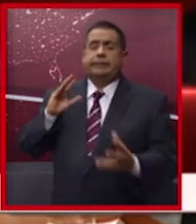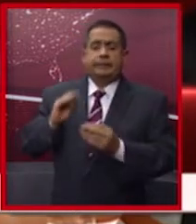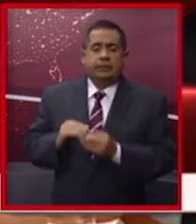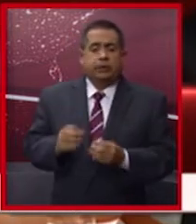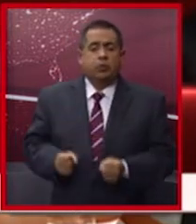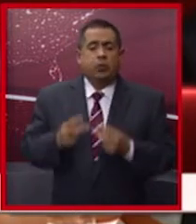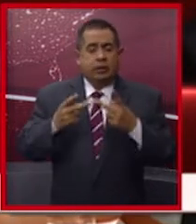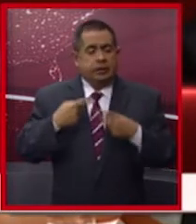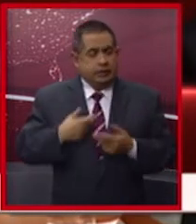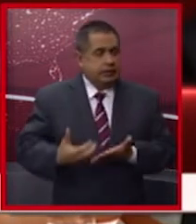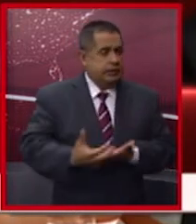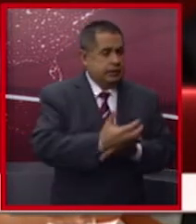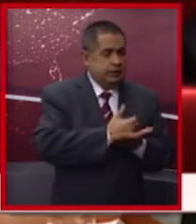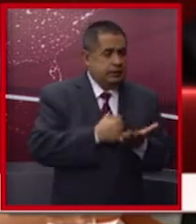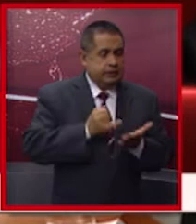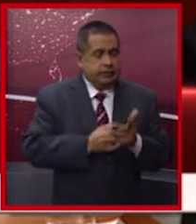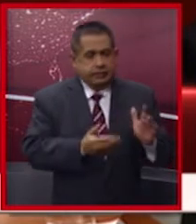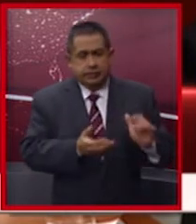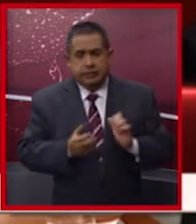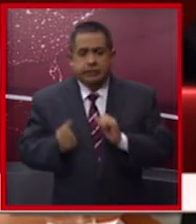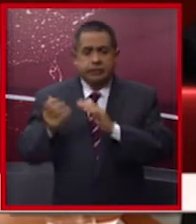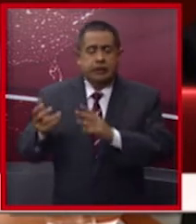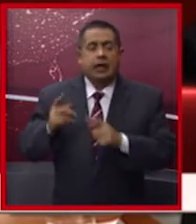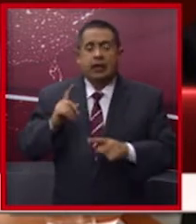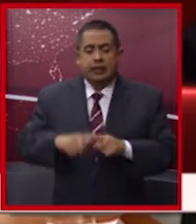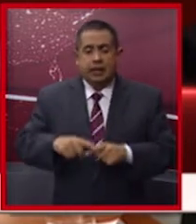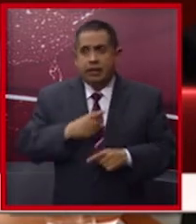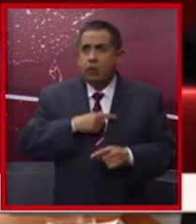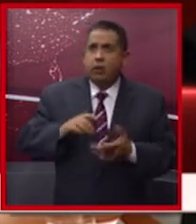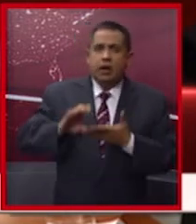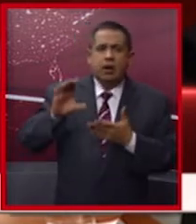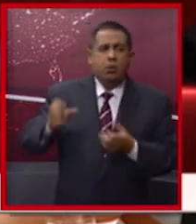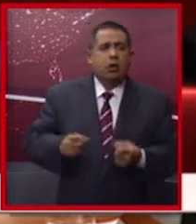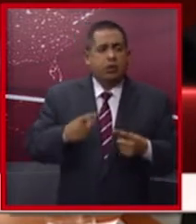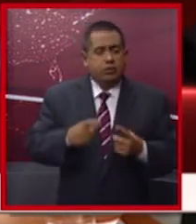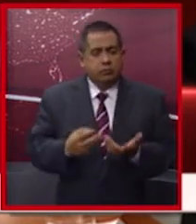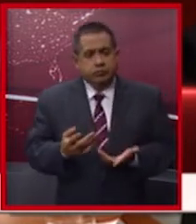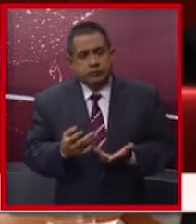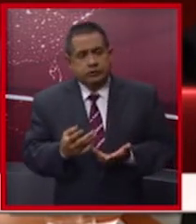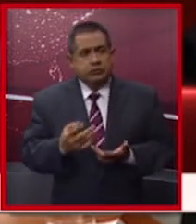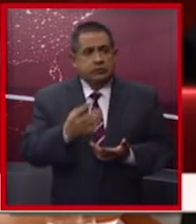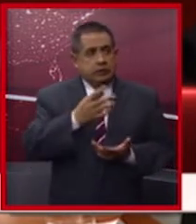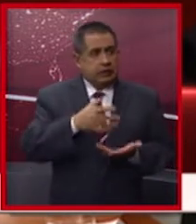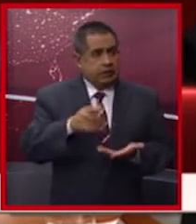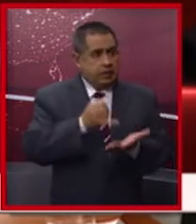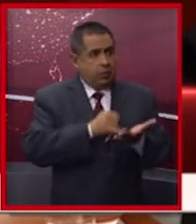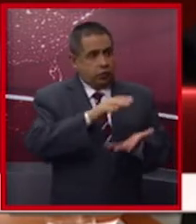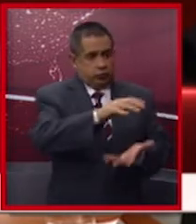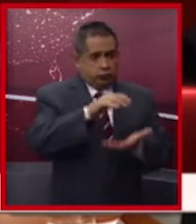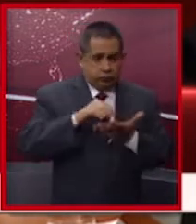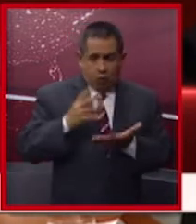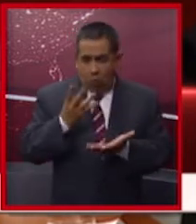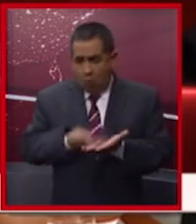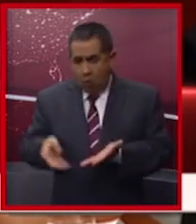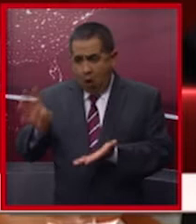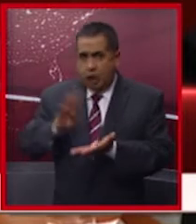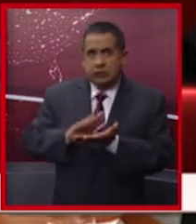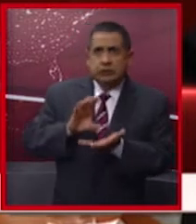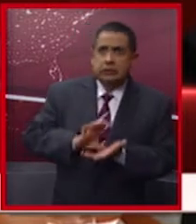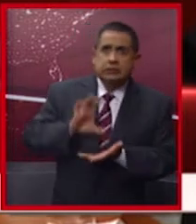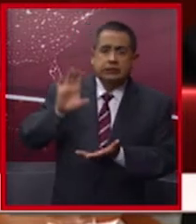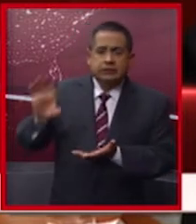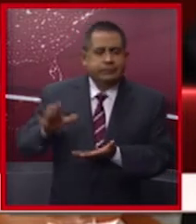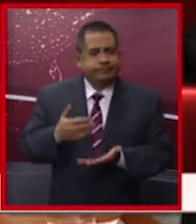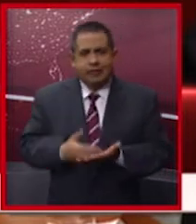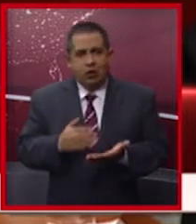entre nuestros ingresos tributarios, quedaba que la deuda equivalía a 4,5 veces nuestros ingresos tributarios. Hoy equivale